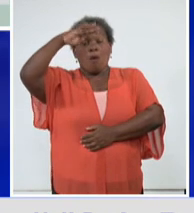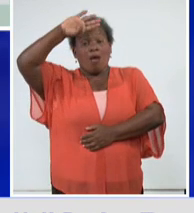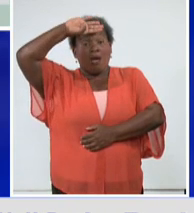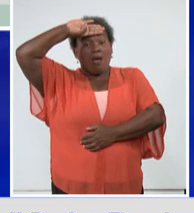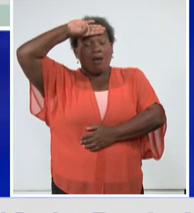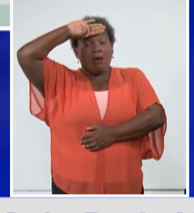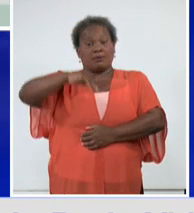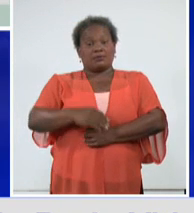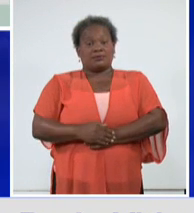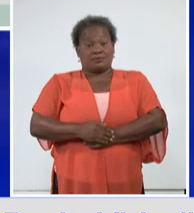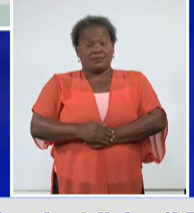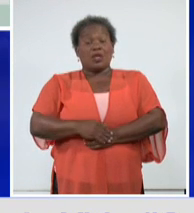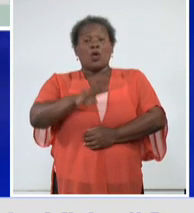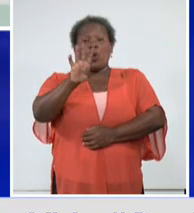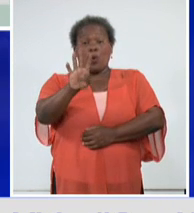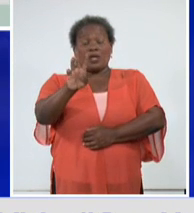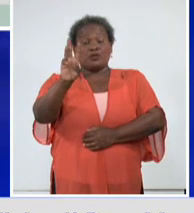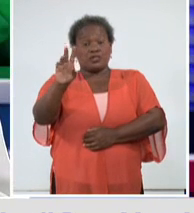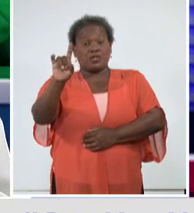los